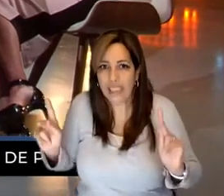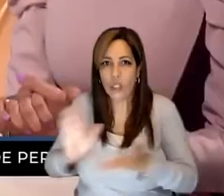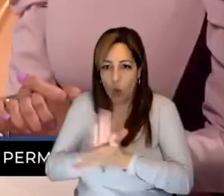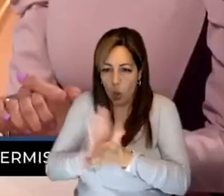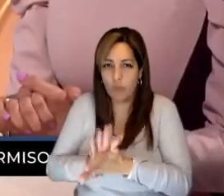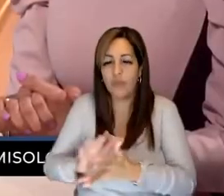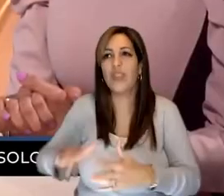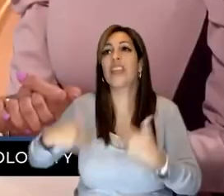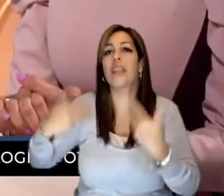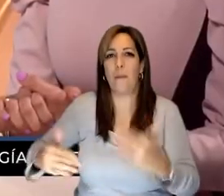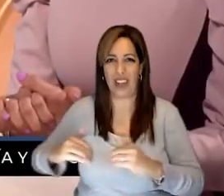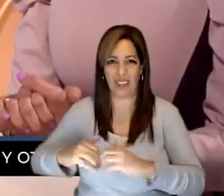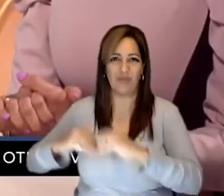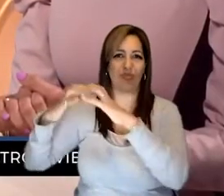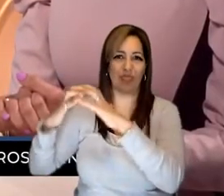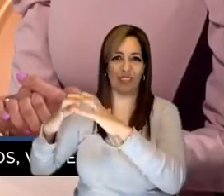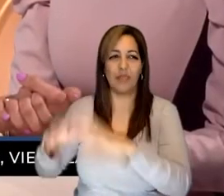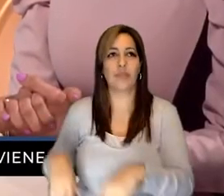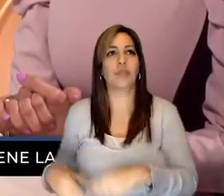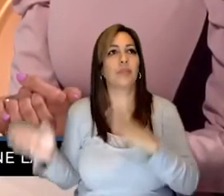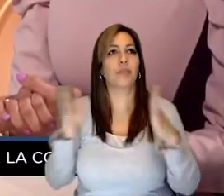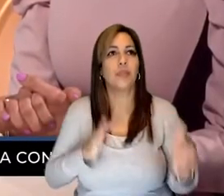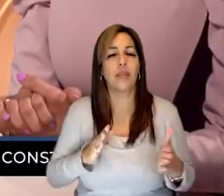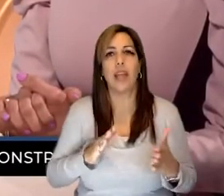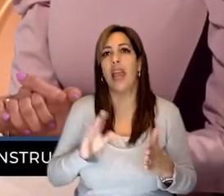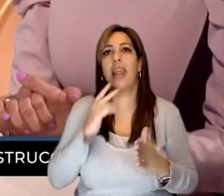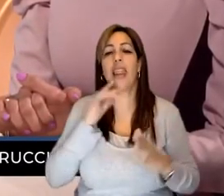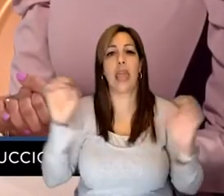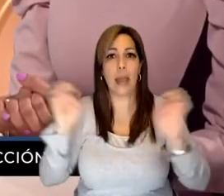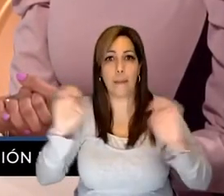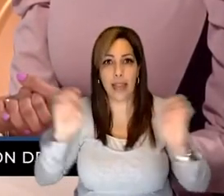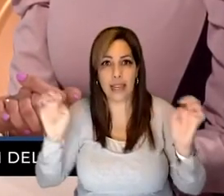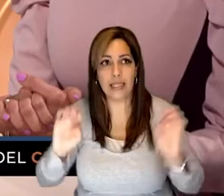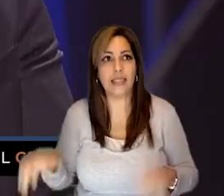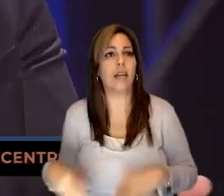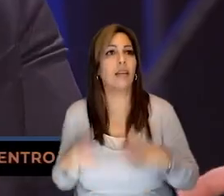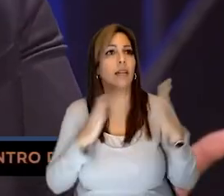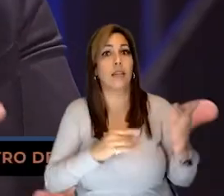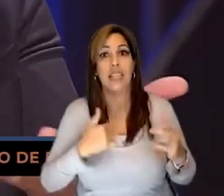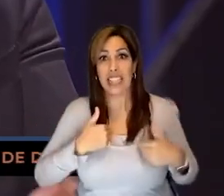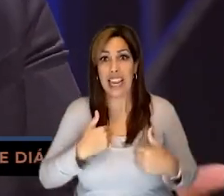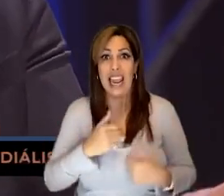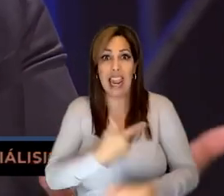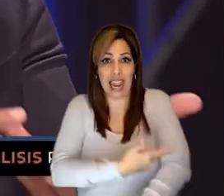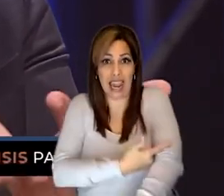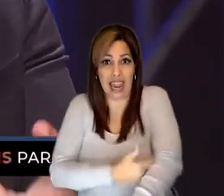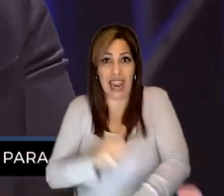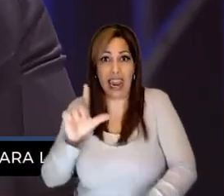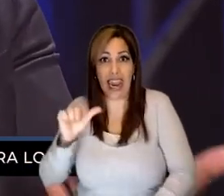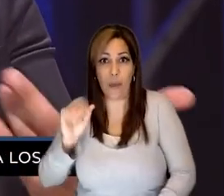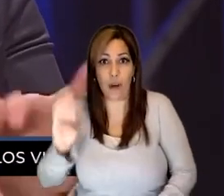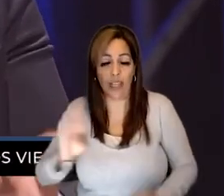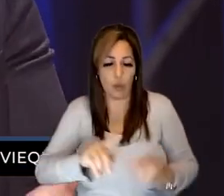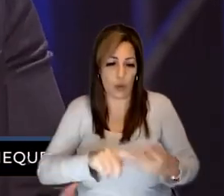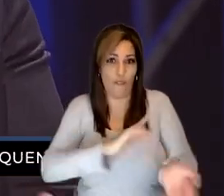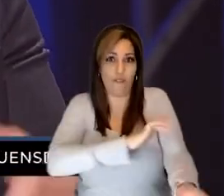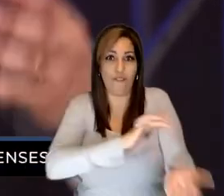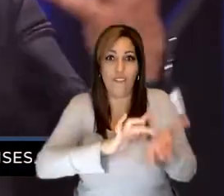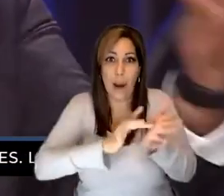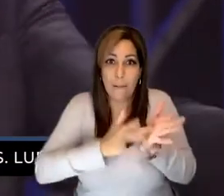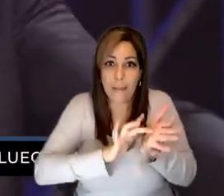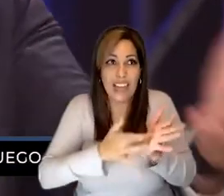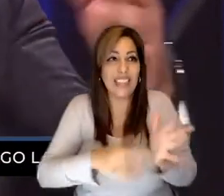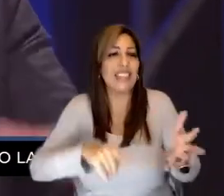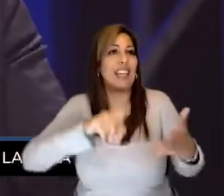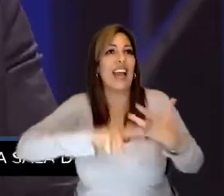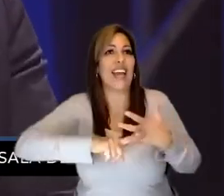un centro de diálisis para los viequenses y luego la sala de urgencia, la outpatient clinics, uh-huh. Va a tener laboratorio, va a tener farmacia, va a tener sala de rayos X, va a tener una